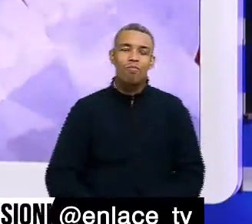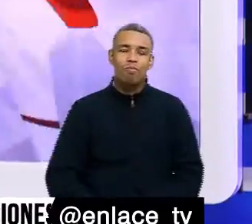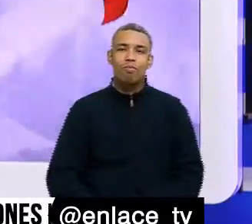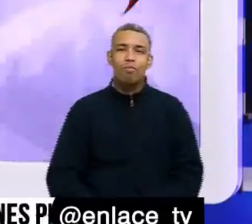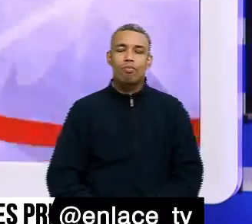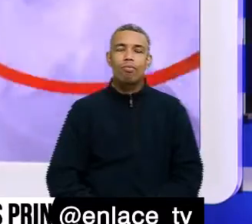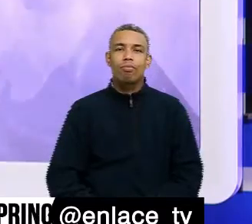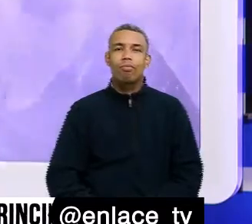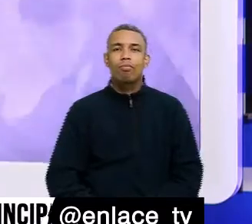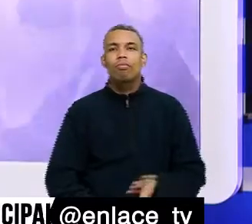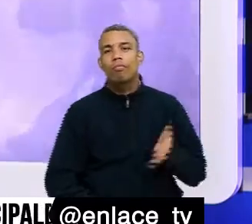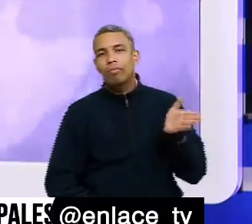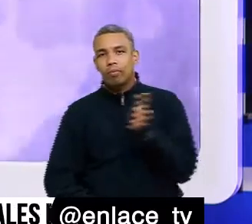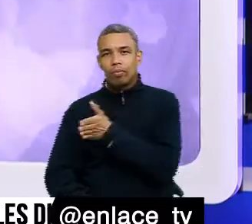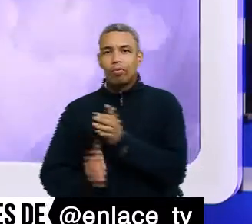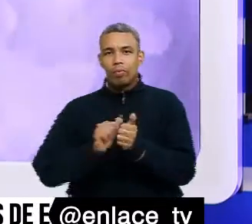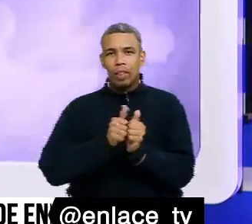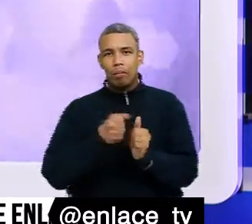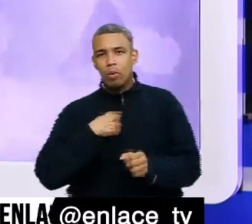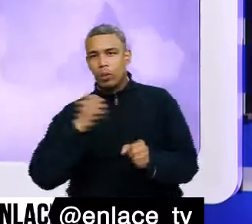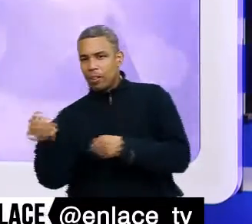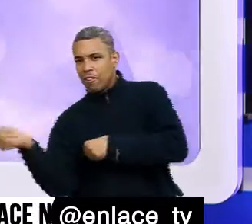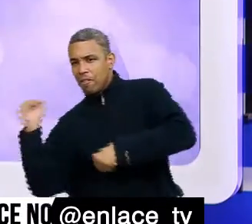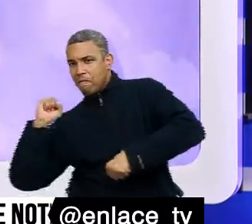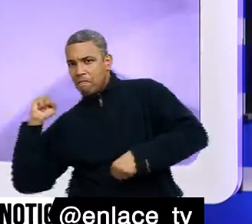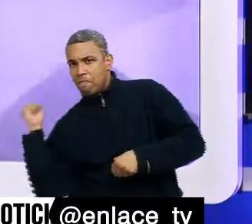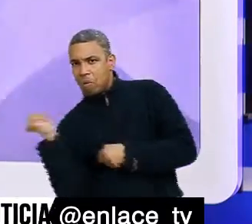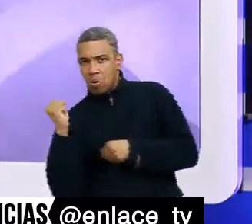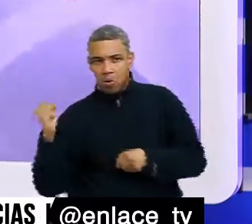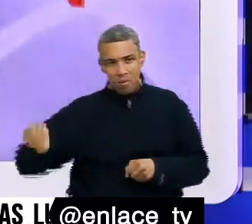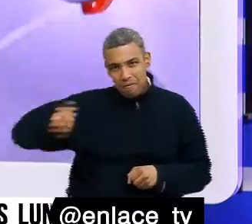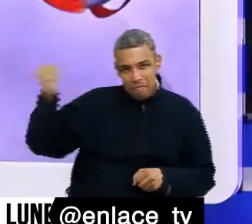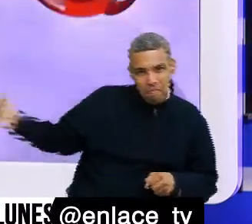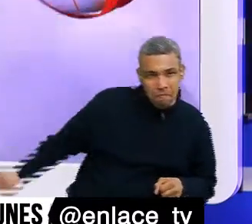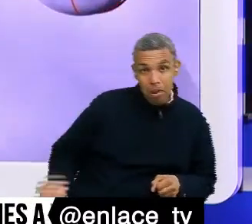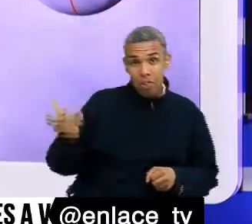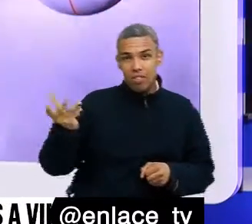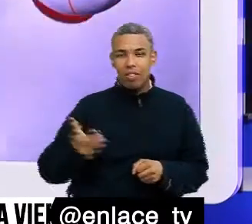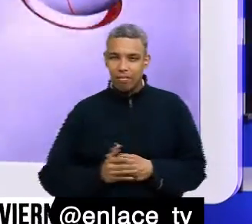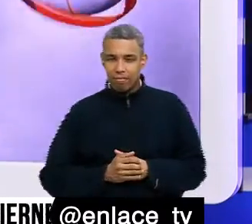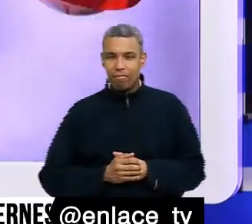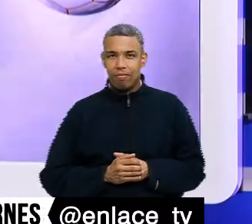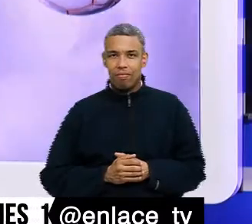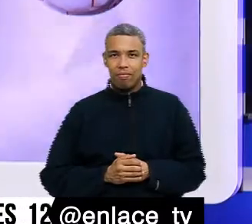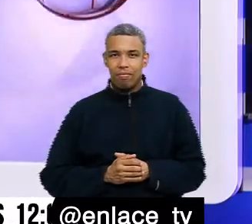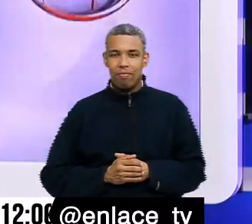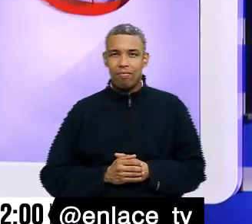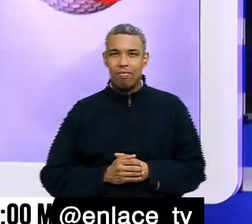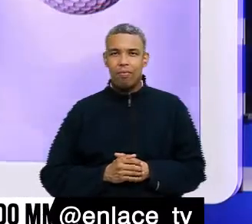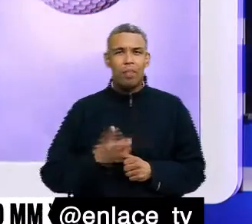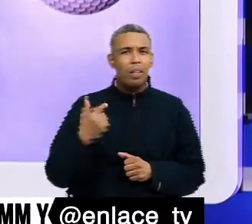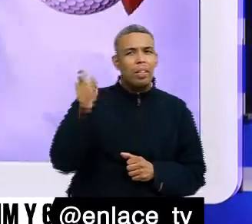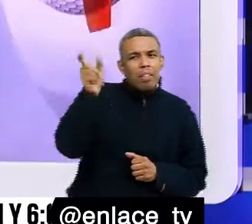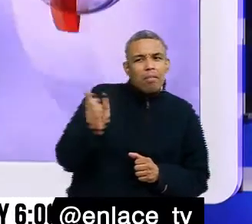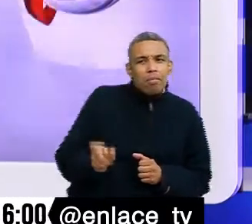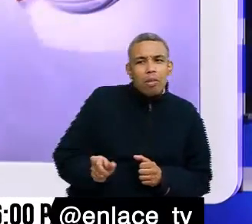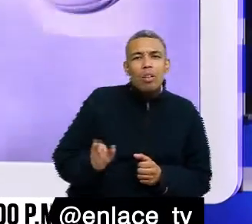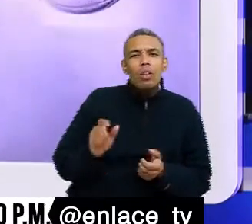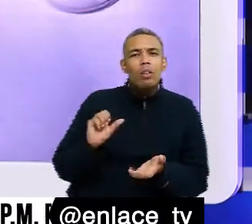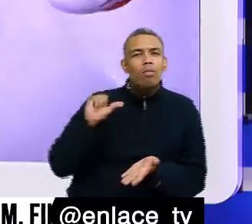Hablemos ahora de softball, que continúan las buenas noticias luego de su participación con Selección Colombia. Softbolista barranqueña ahora